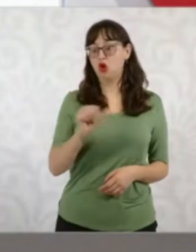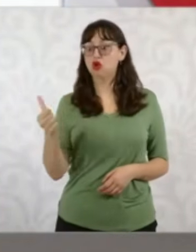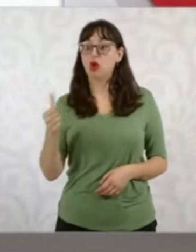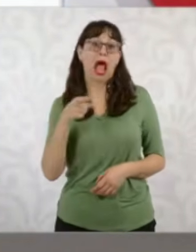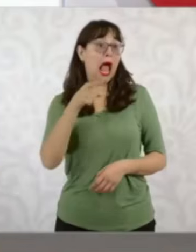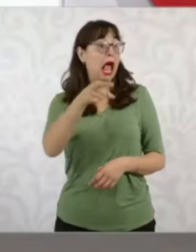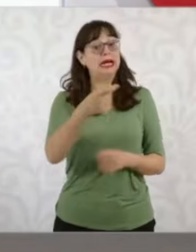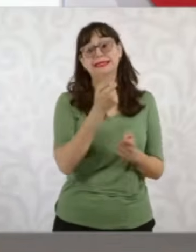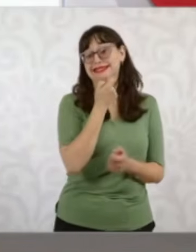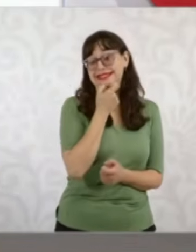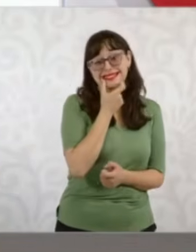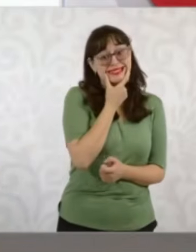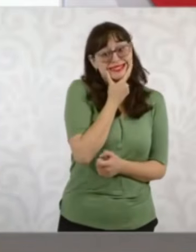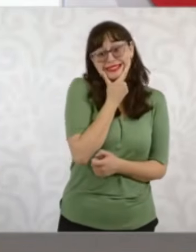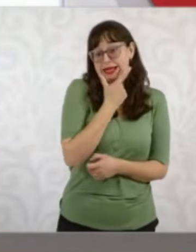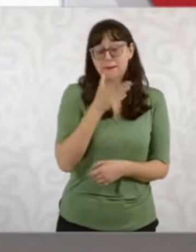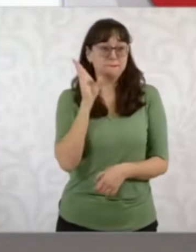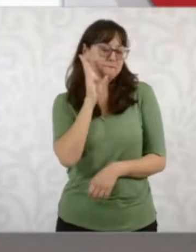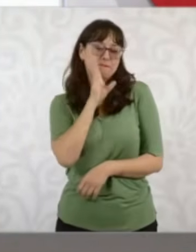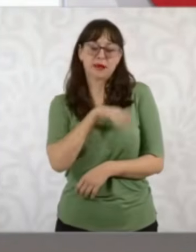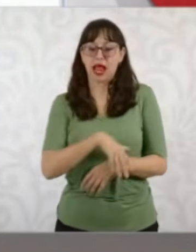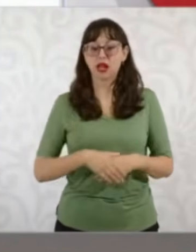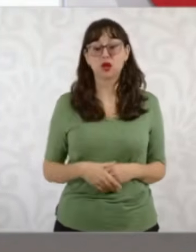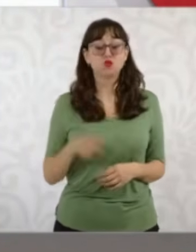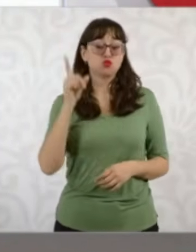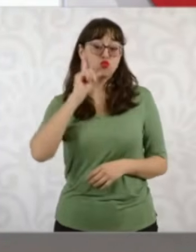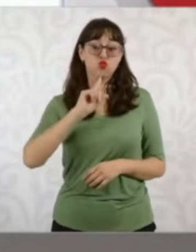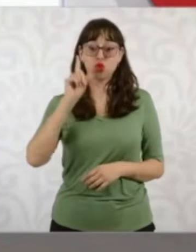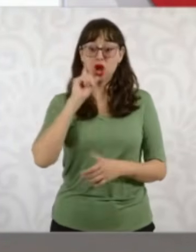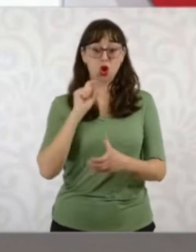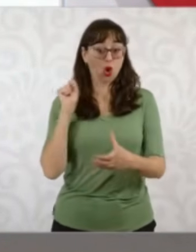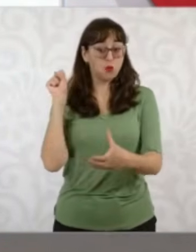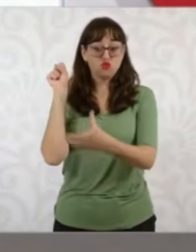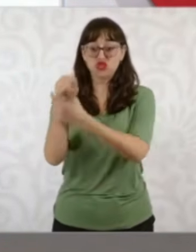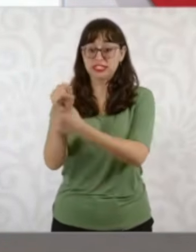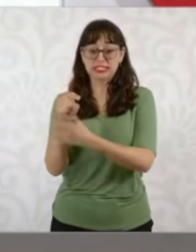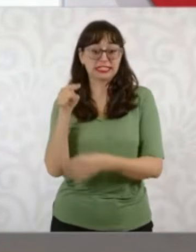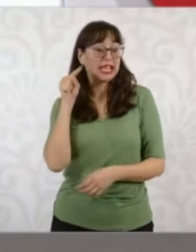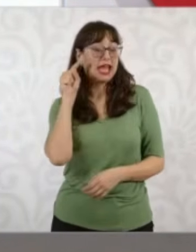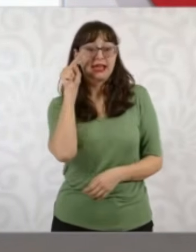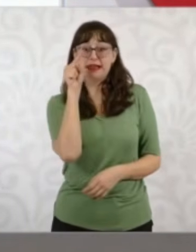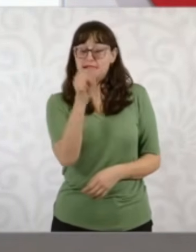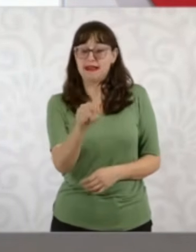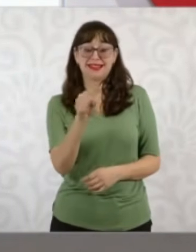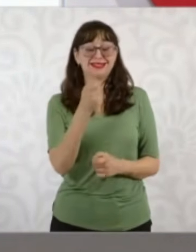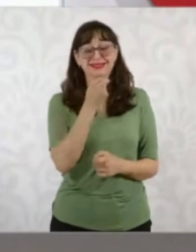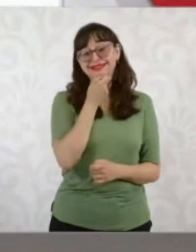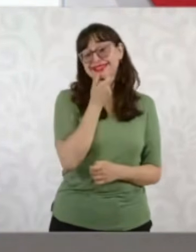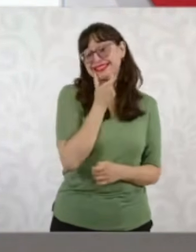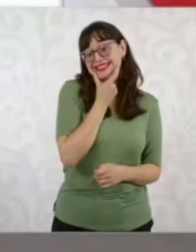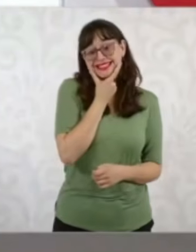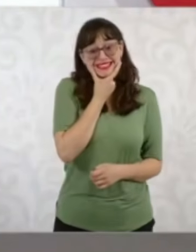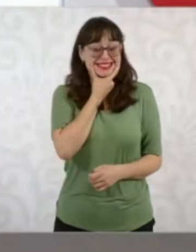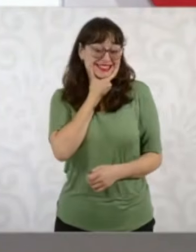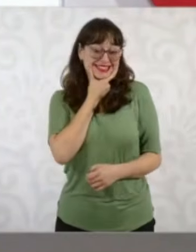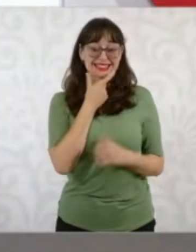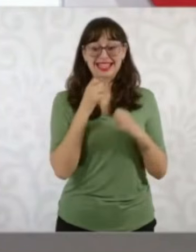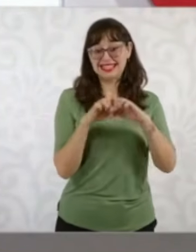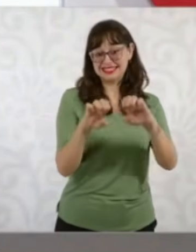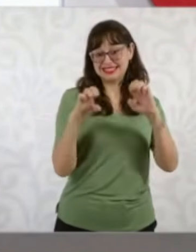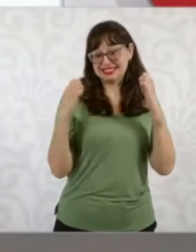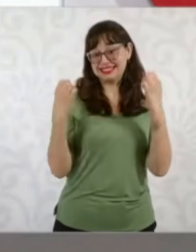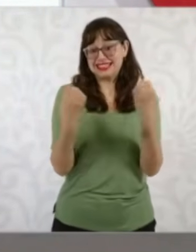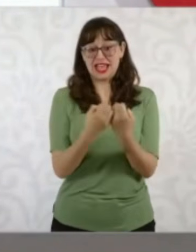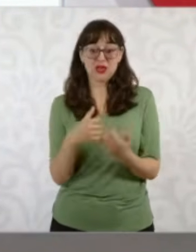sonriente! La comunista Claudia Sheinbaum se vio muy sonriente en el palco exclusivo del estadio de Nueva York